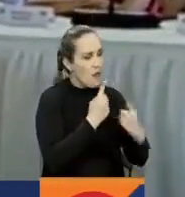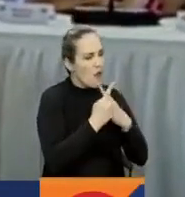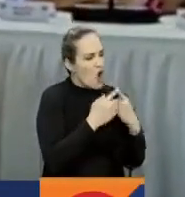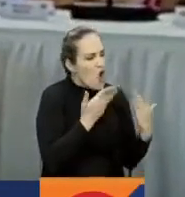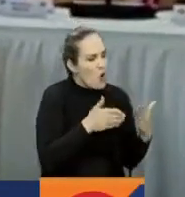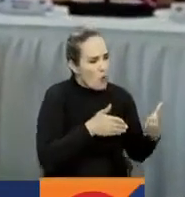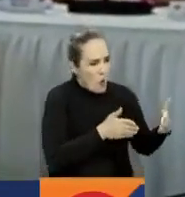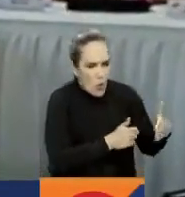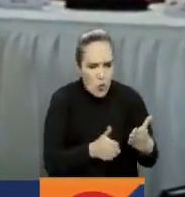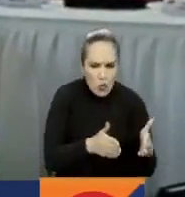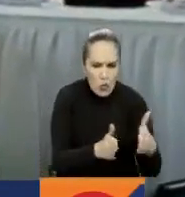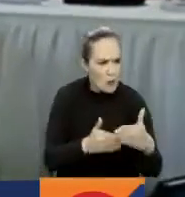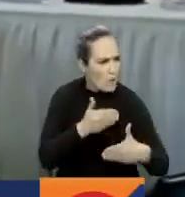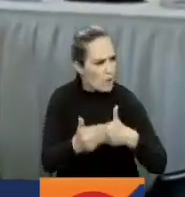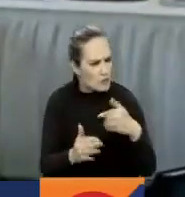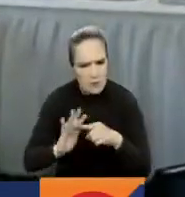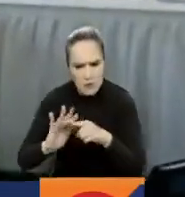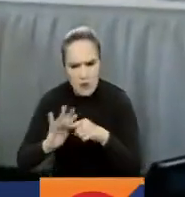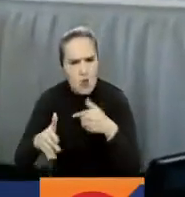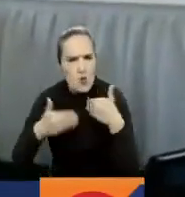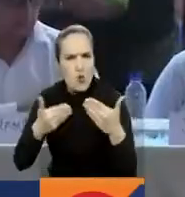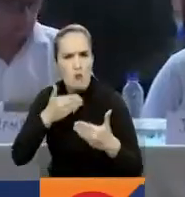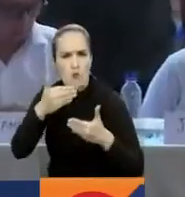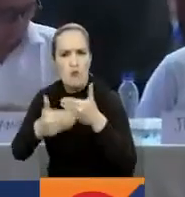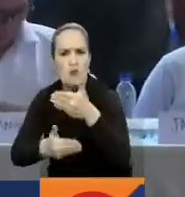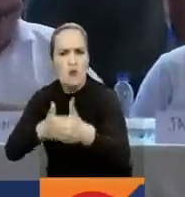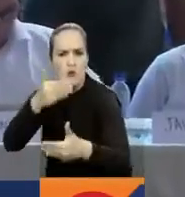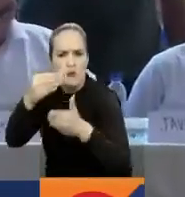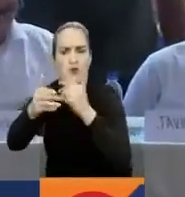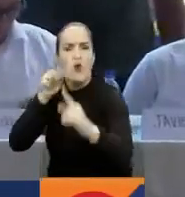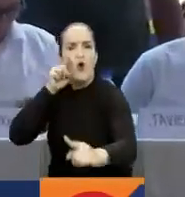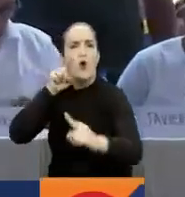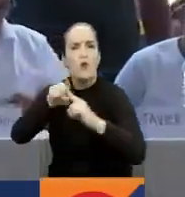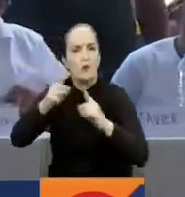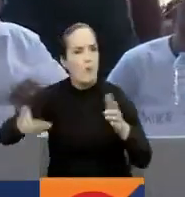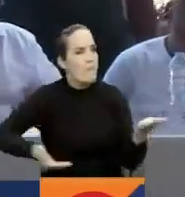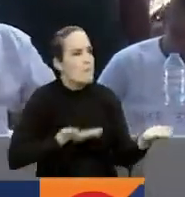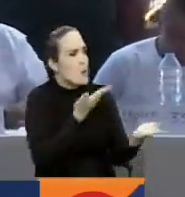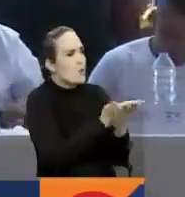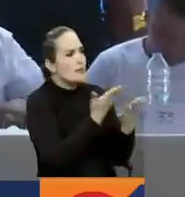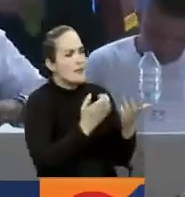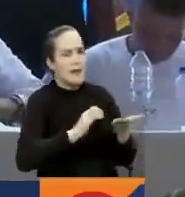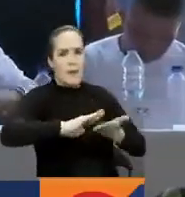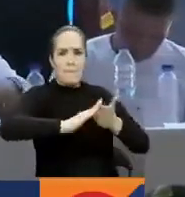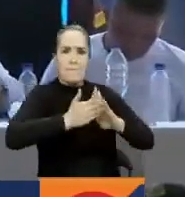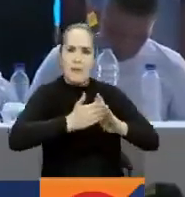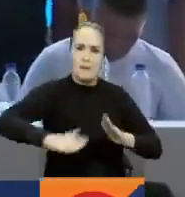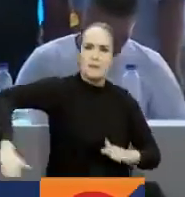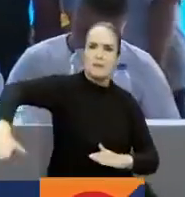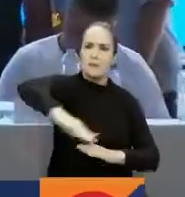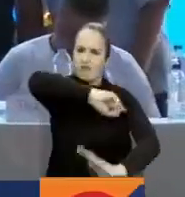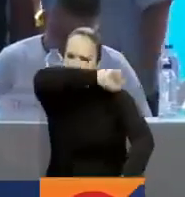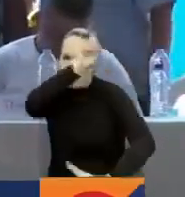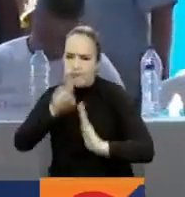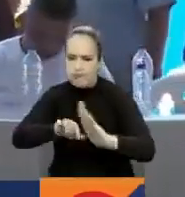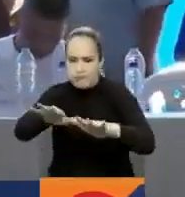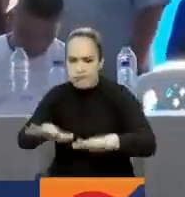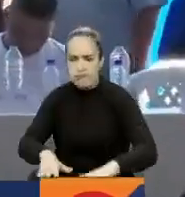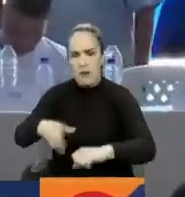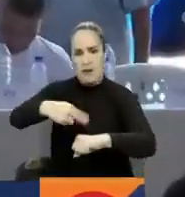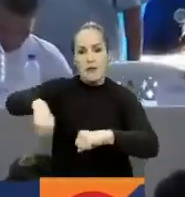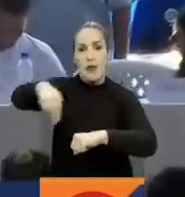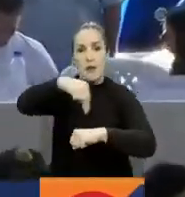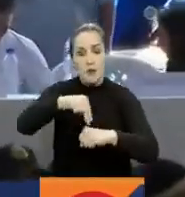para la implementación de lo que puede ser nuestra propuesta de paz total en el territorio de Nariño. Avanzamos de una